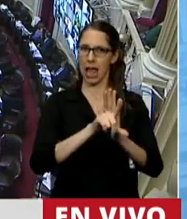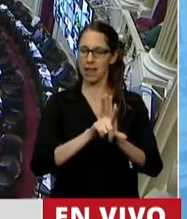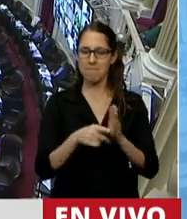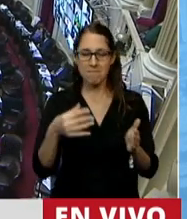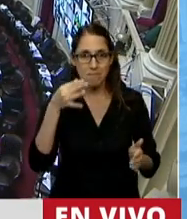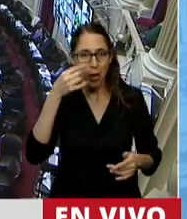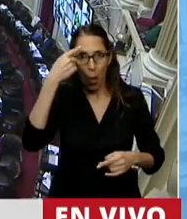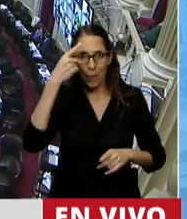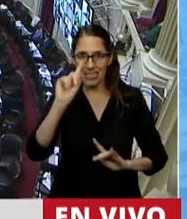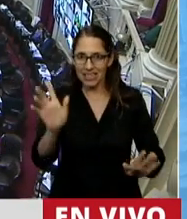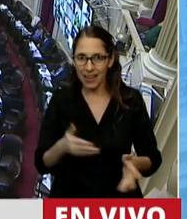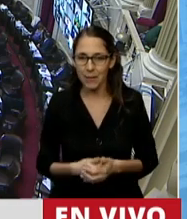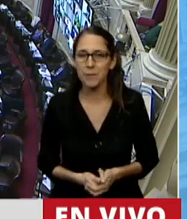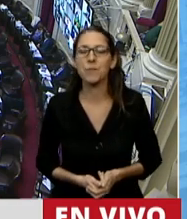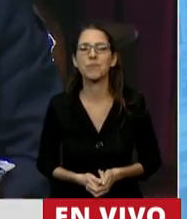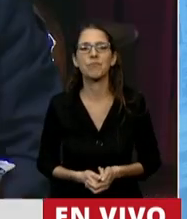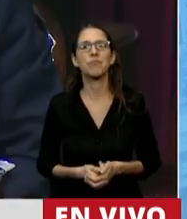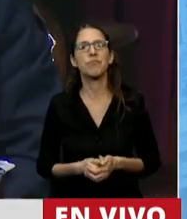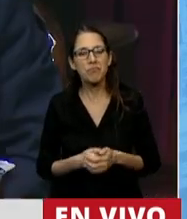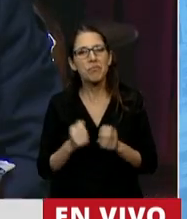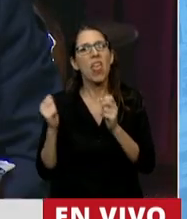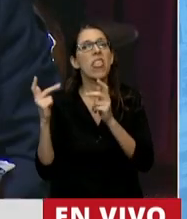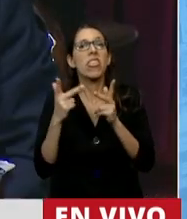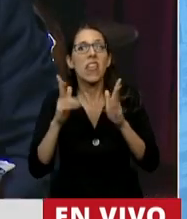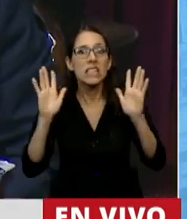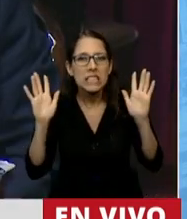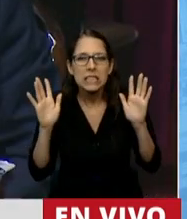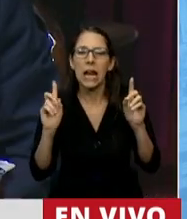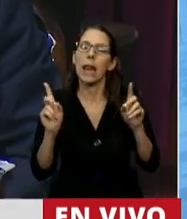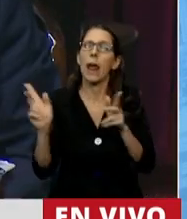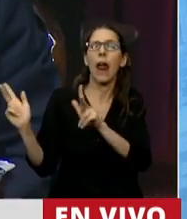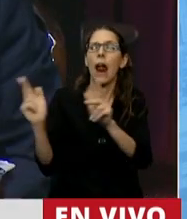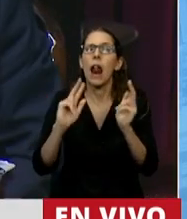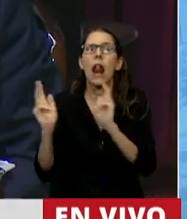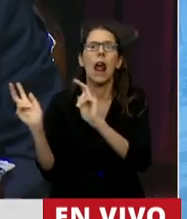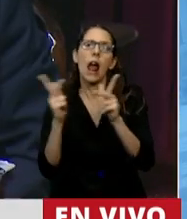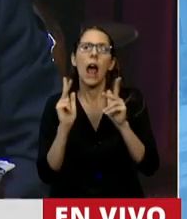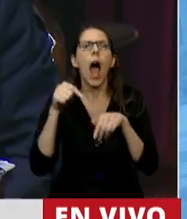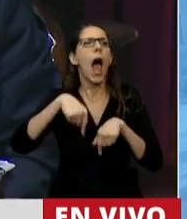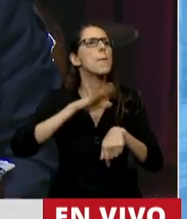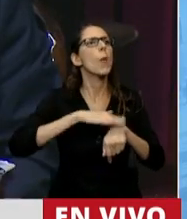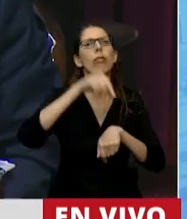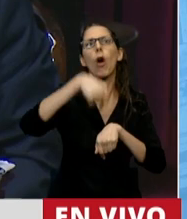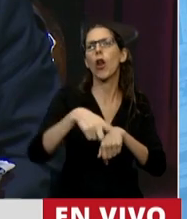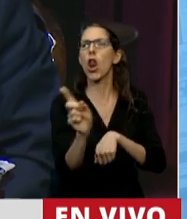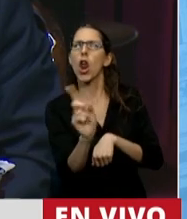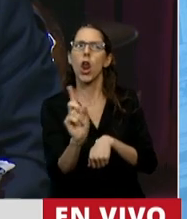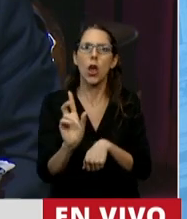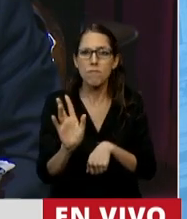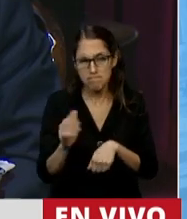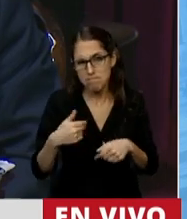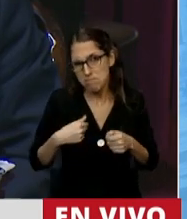Mire, dicen acá que no es el tiempo, que no es el momento, y a mí tampoco me gusta, es